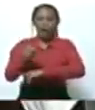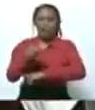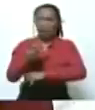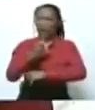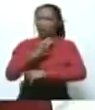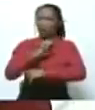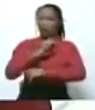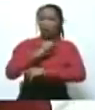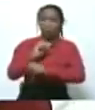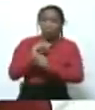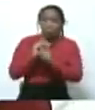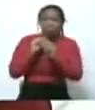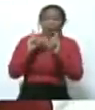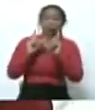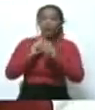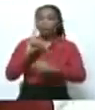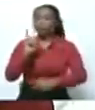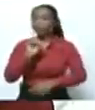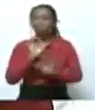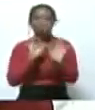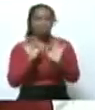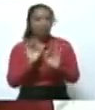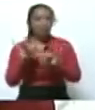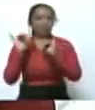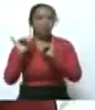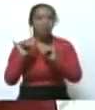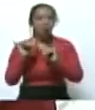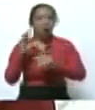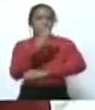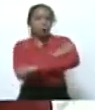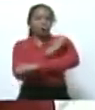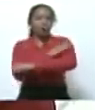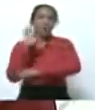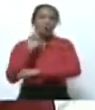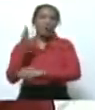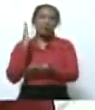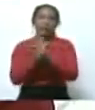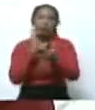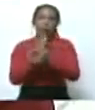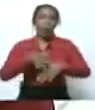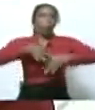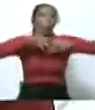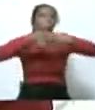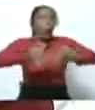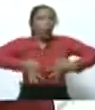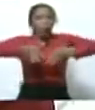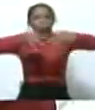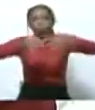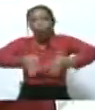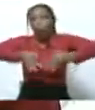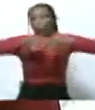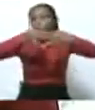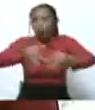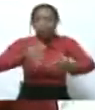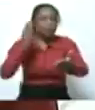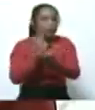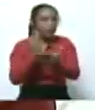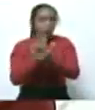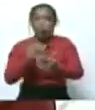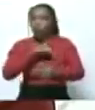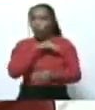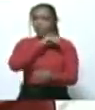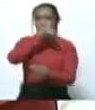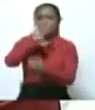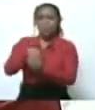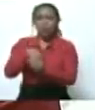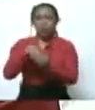extrañar nada. La posición de Venezuela siempre es la misma. Siempre nosotros no nos metemos en los